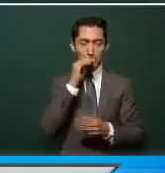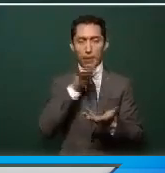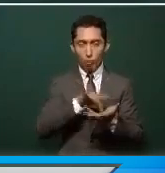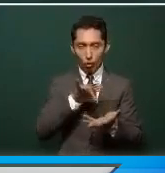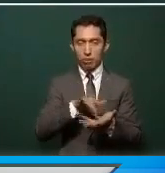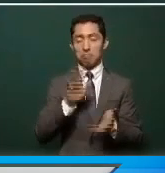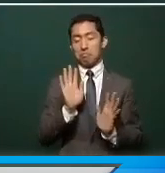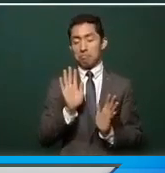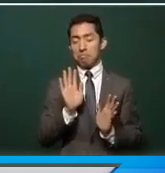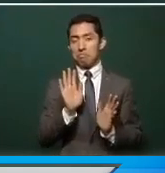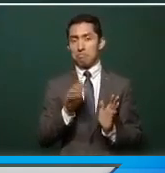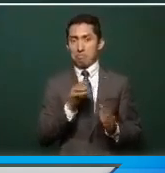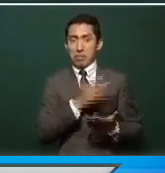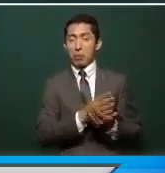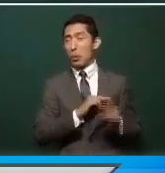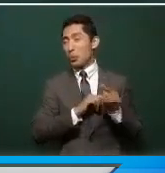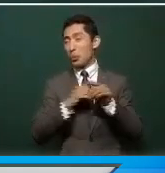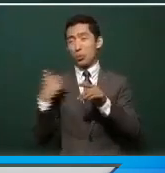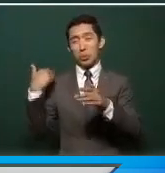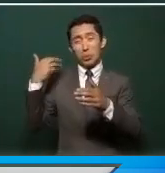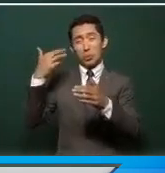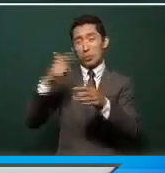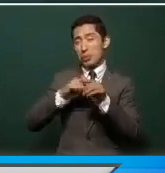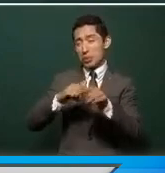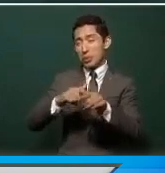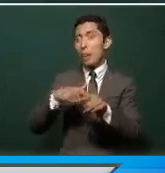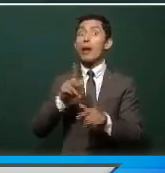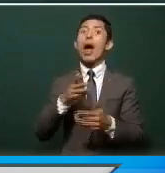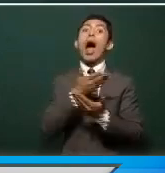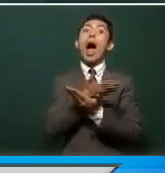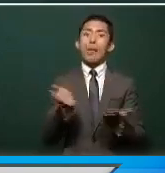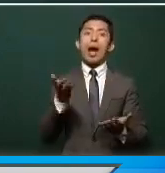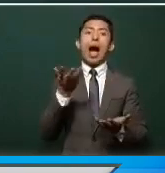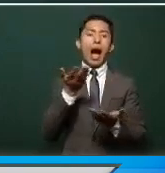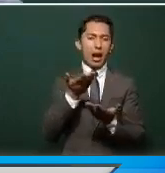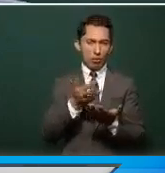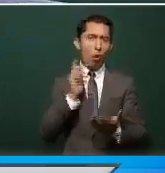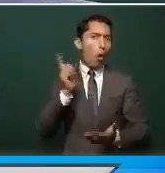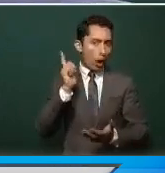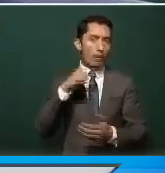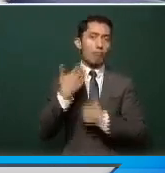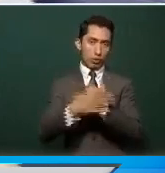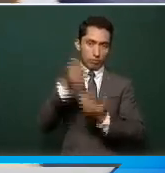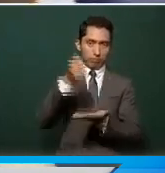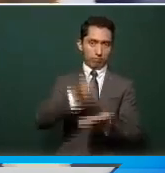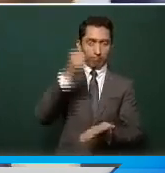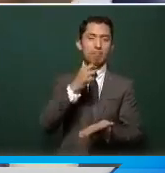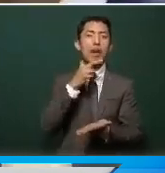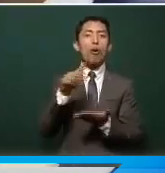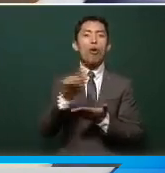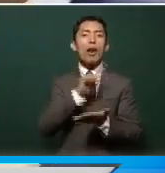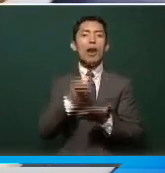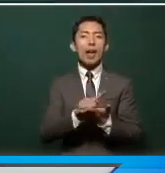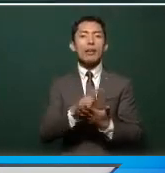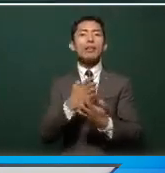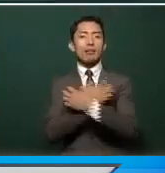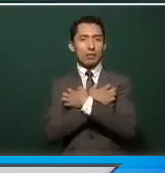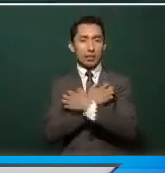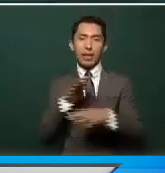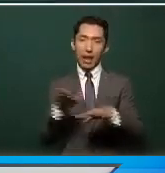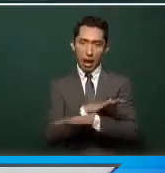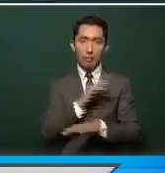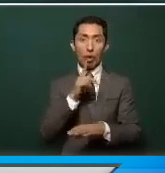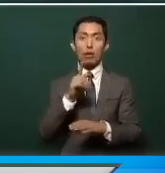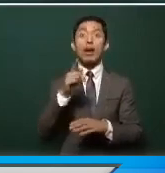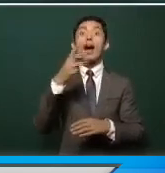importantes de esta reforma nueva, que ojalá y se apruebe, es de que se establece en